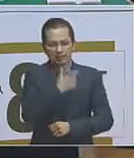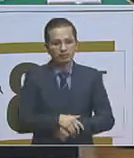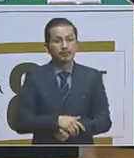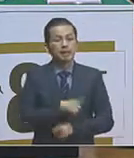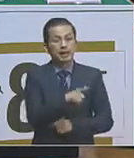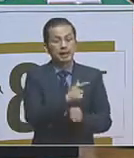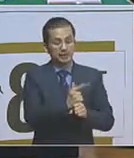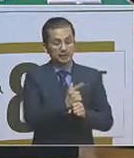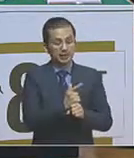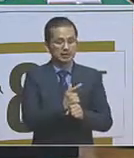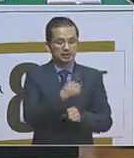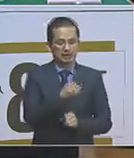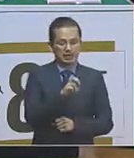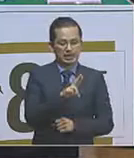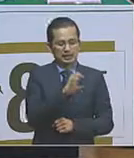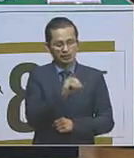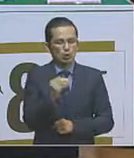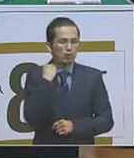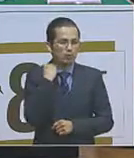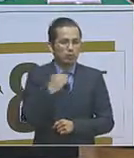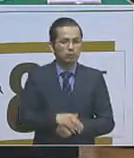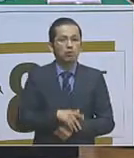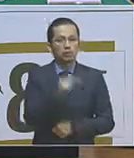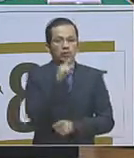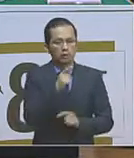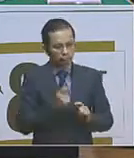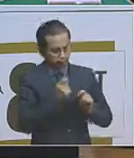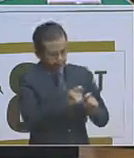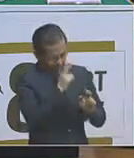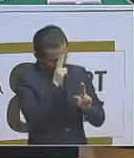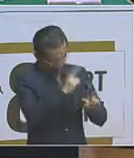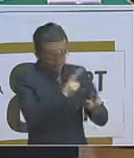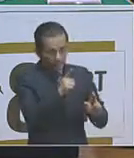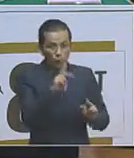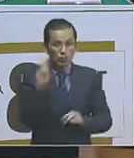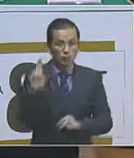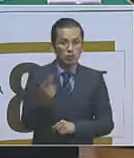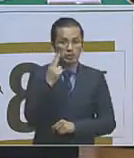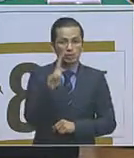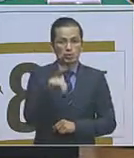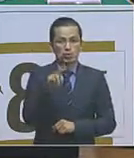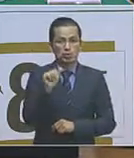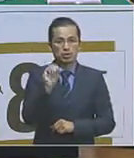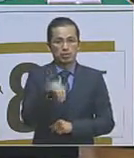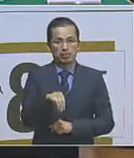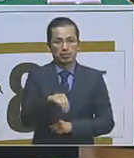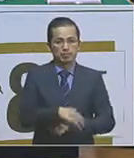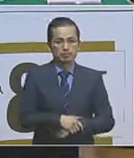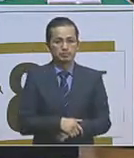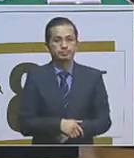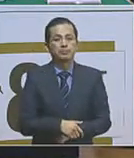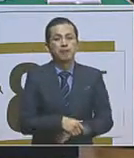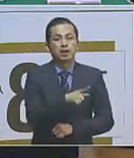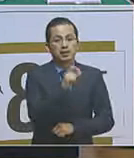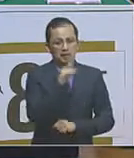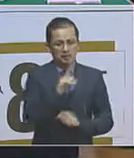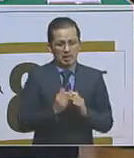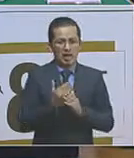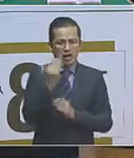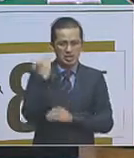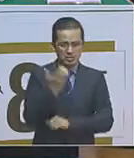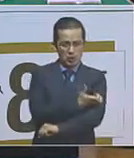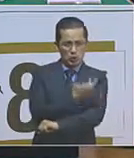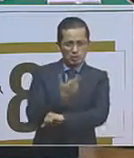licenciado en derecho titulado con la mención honorífica por la universidad nacional autonoma de mexico ha sido coordinador académico